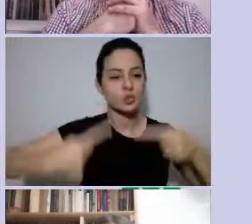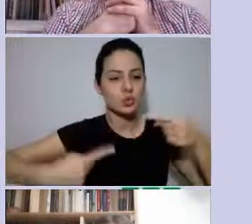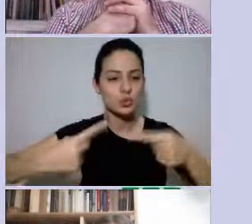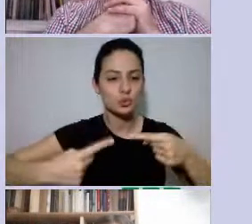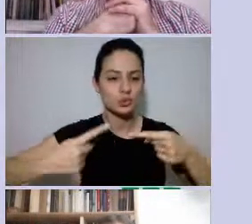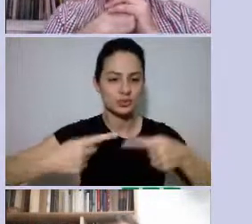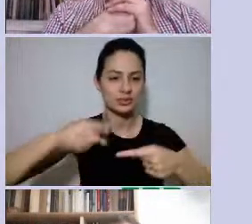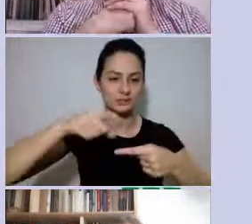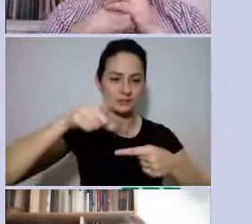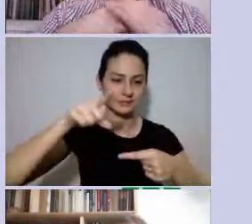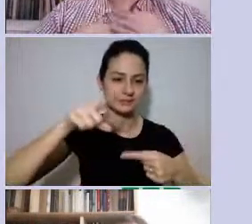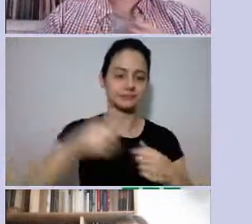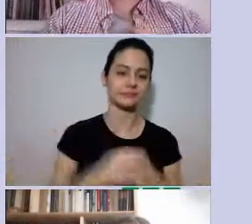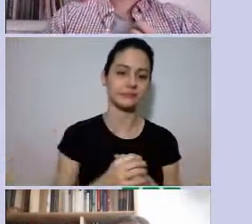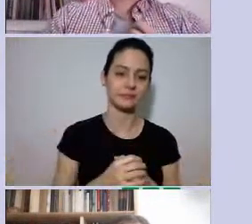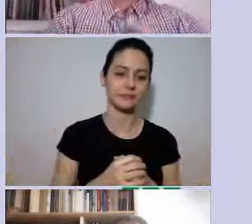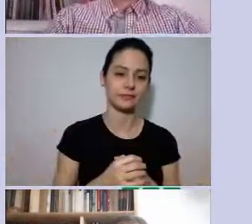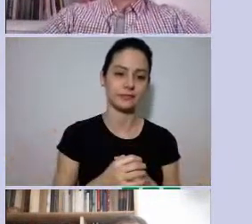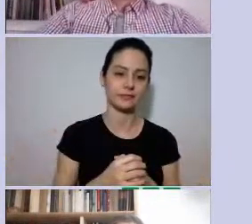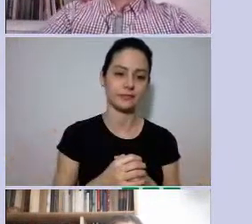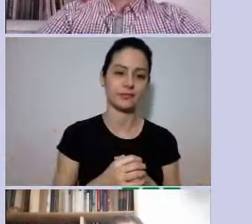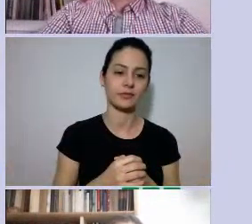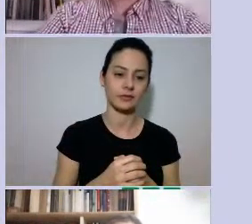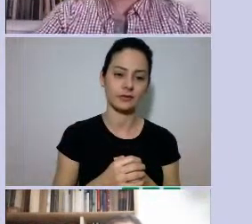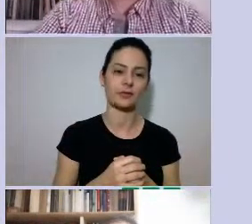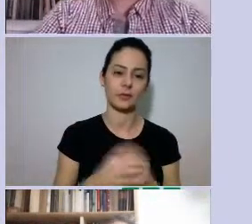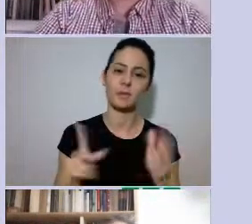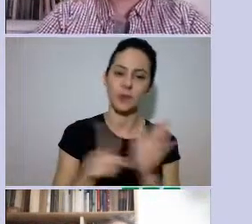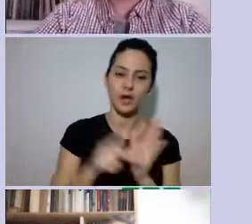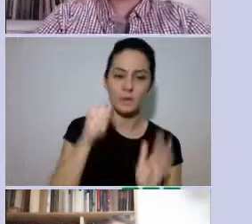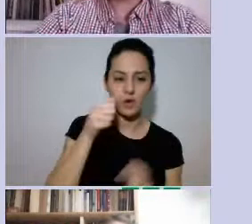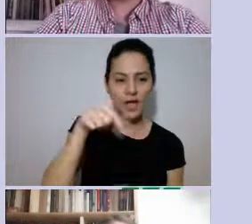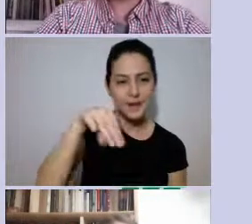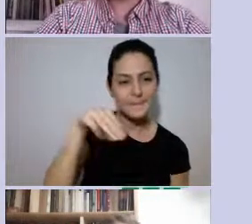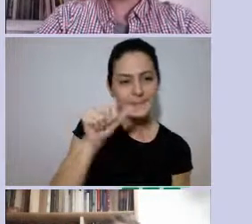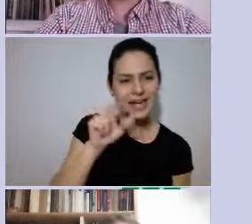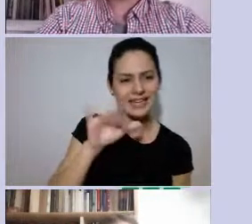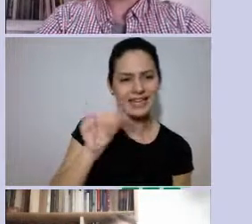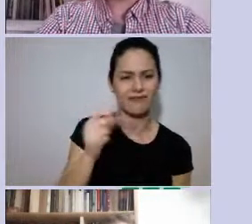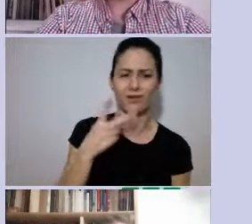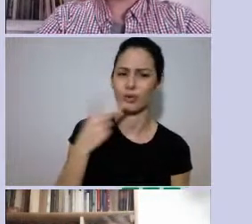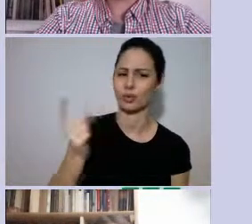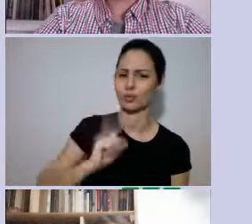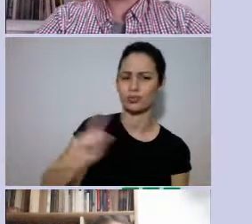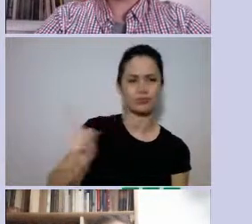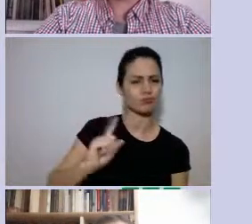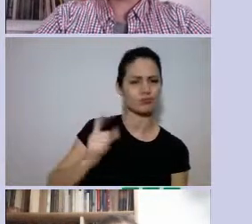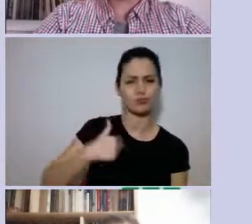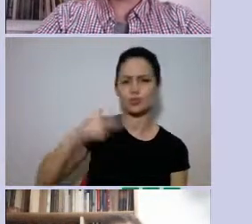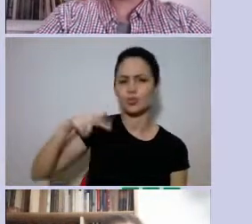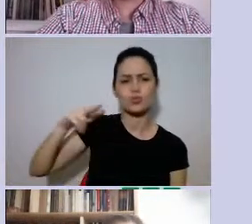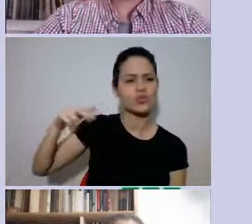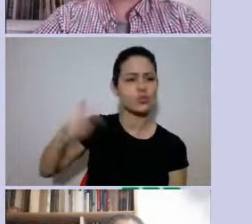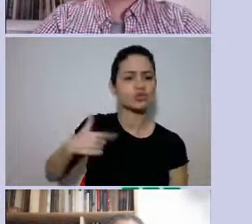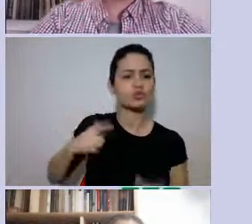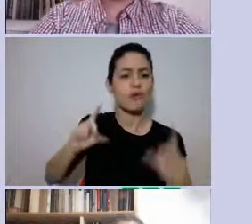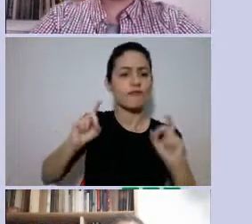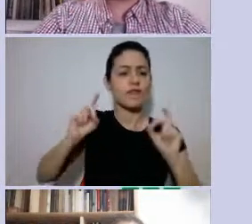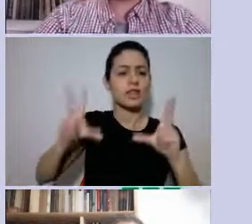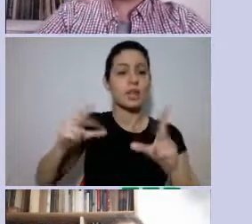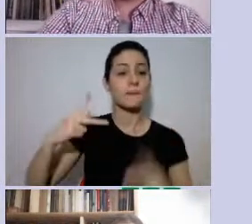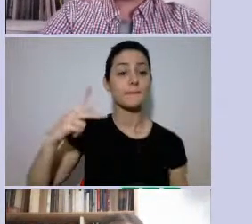ella, aparece discutido por la propia María Alberta, diciendo que en realidad no, que ella solamente está vendiendo